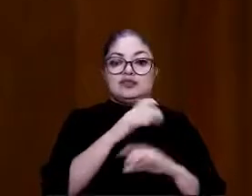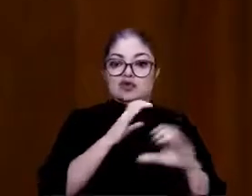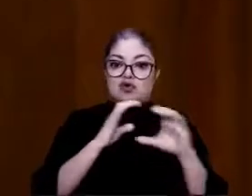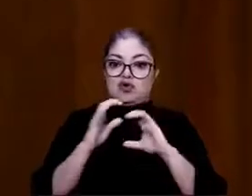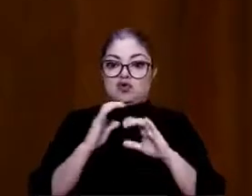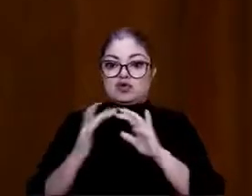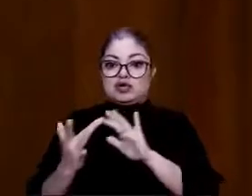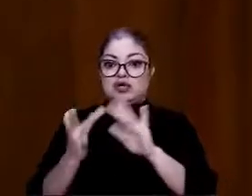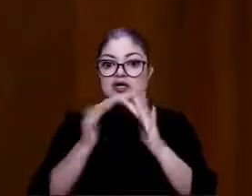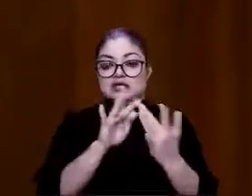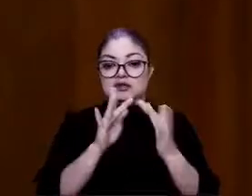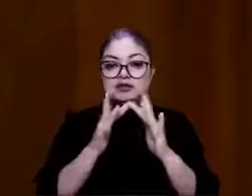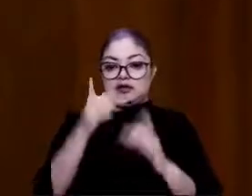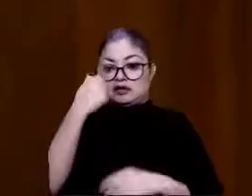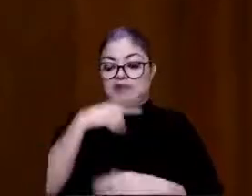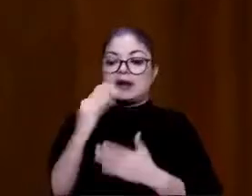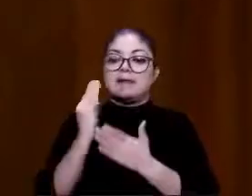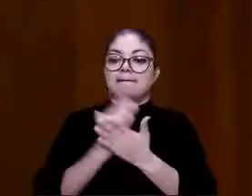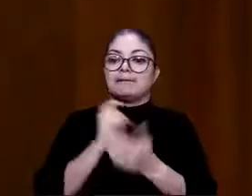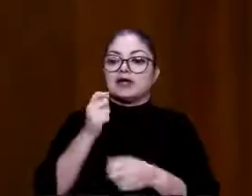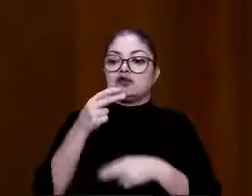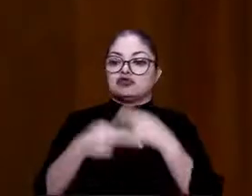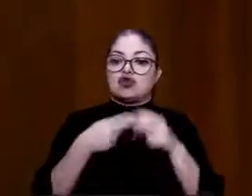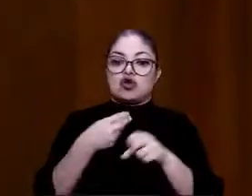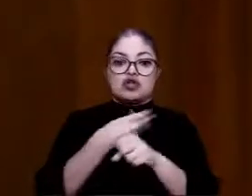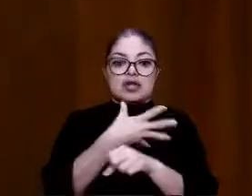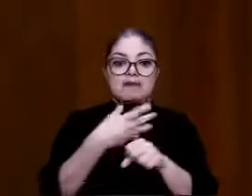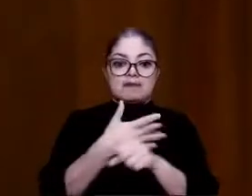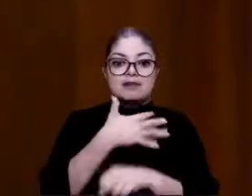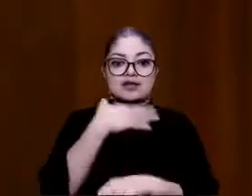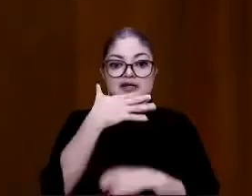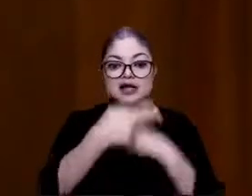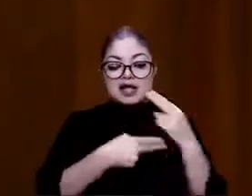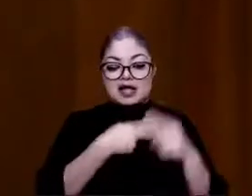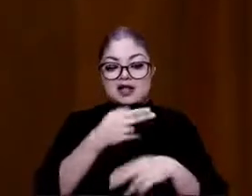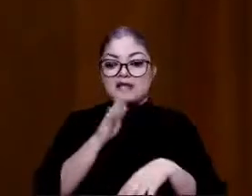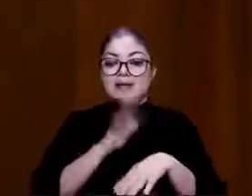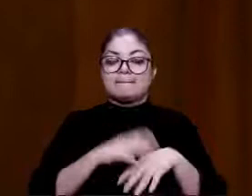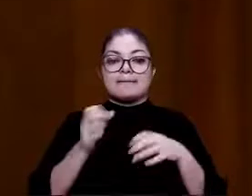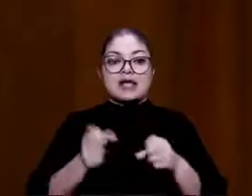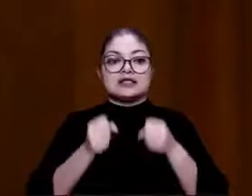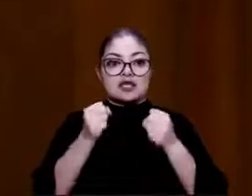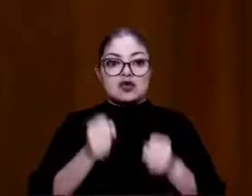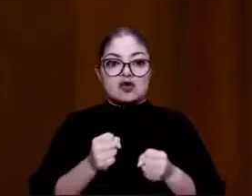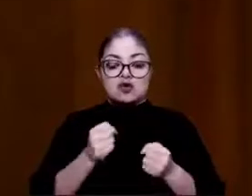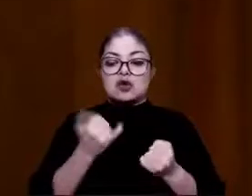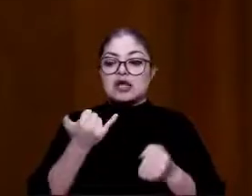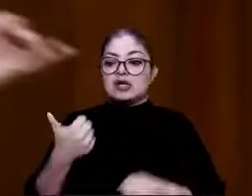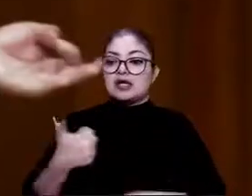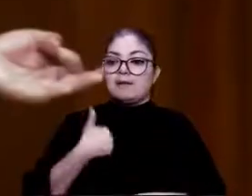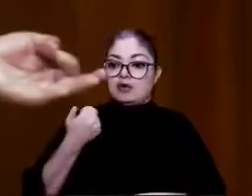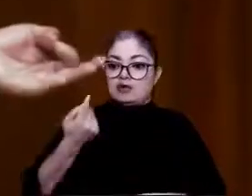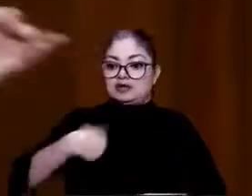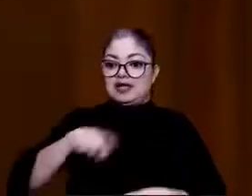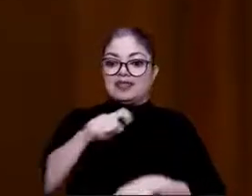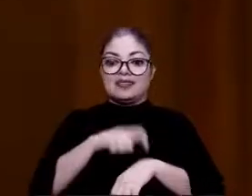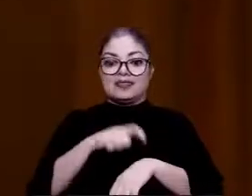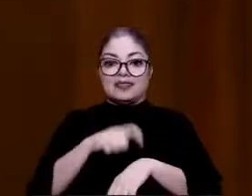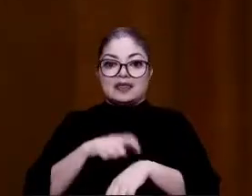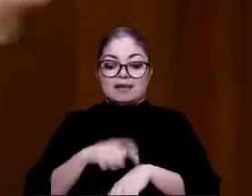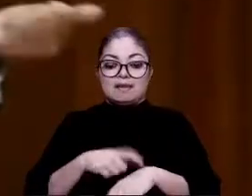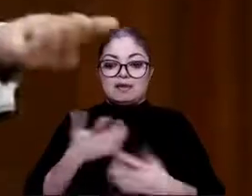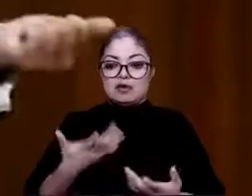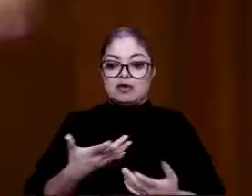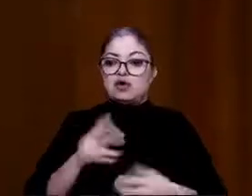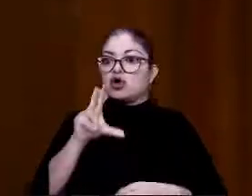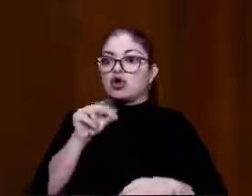una sociedad menos contaminada, más segura, con mayor aprovechamiento de nuestro tiempo útil y que no sea en el tráfico, que no